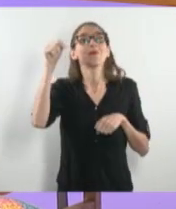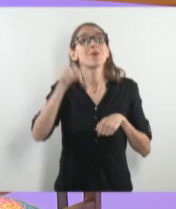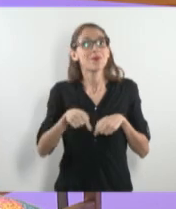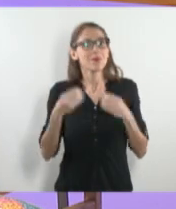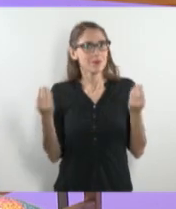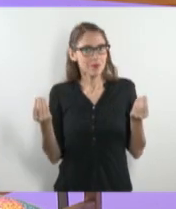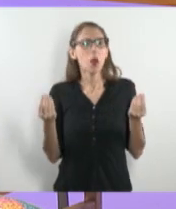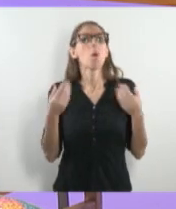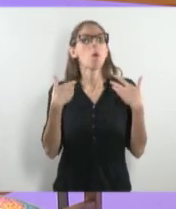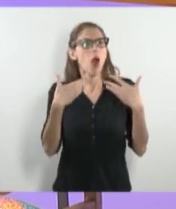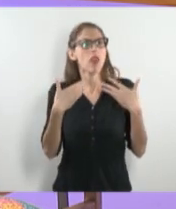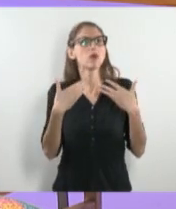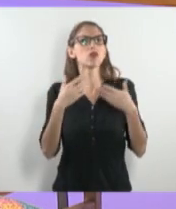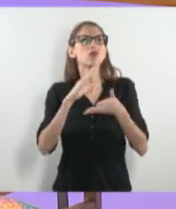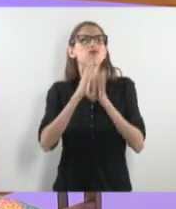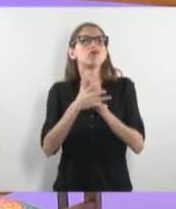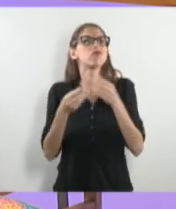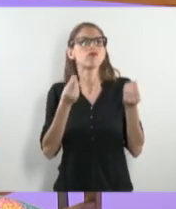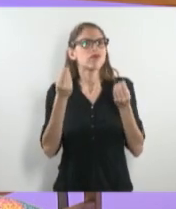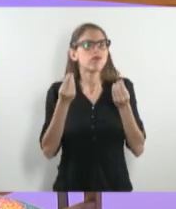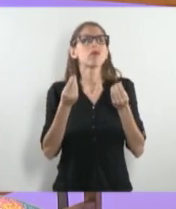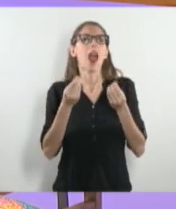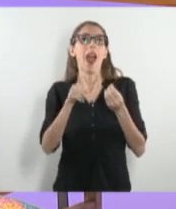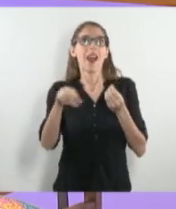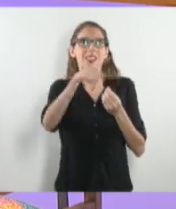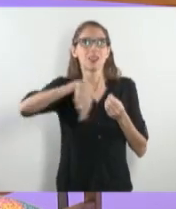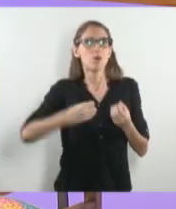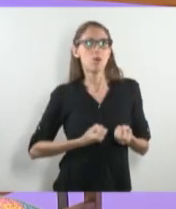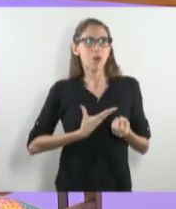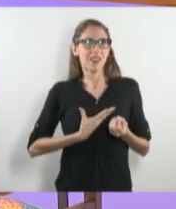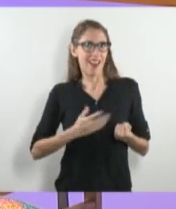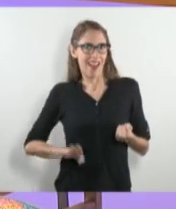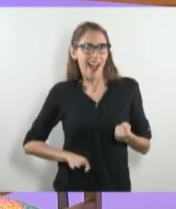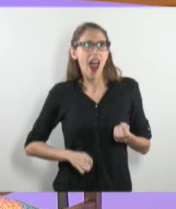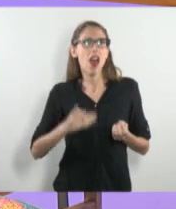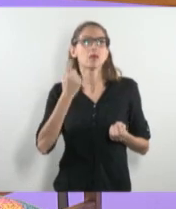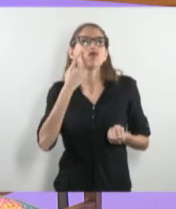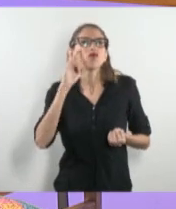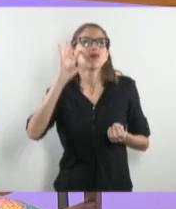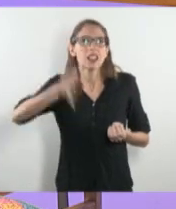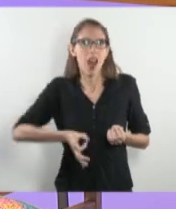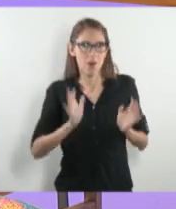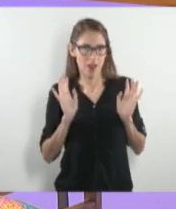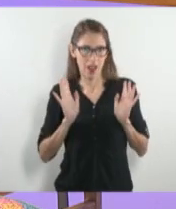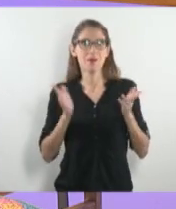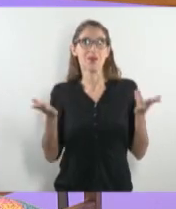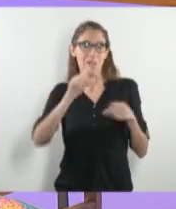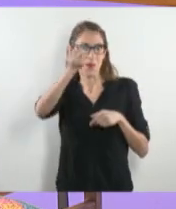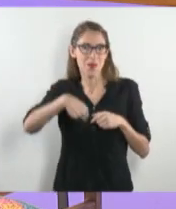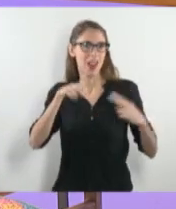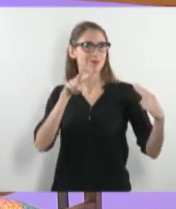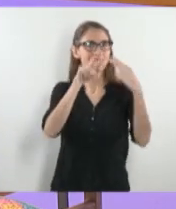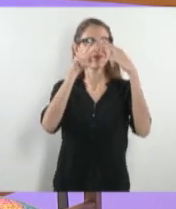hacer funcionar nuestro deseo por el saber, que es lo que hace que estemos acá, juntos en